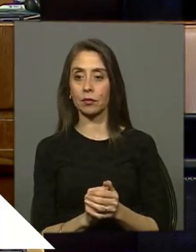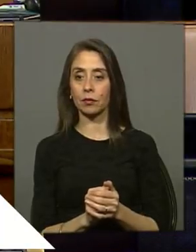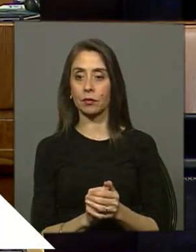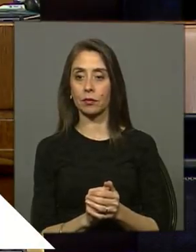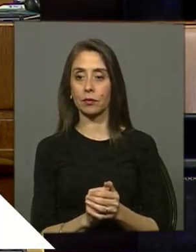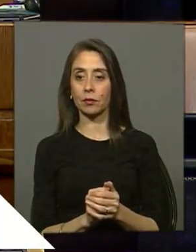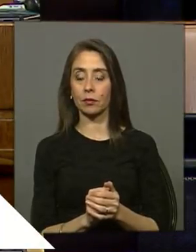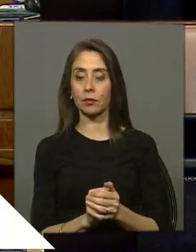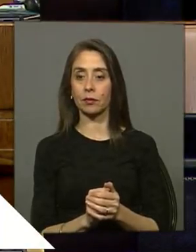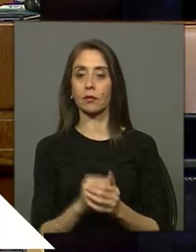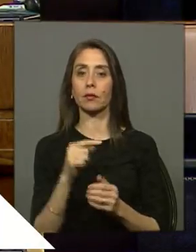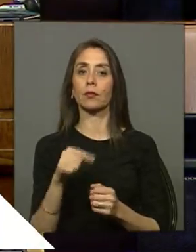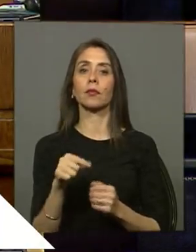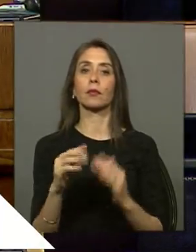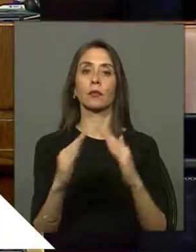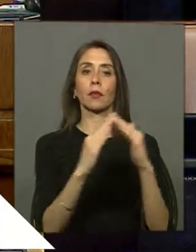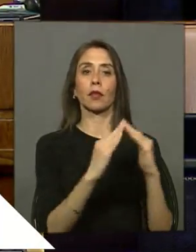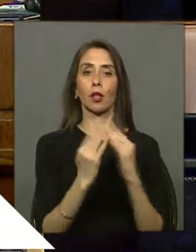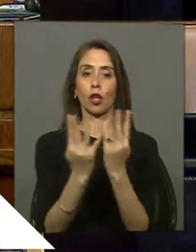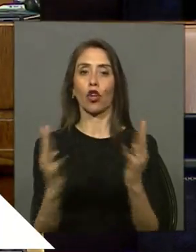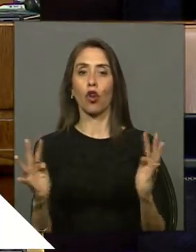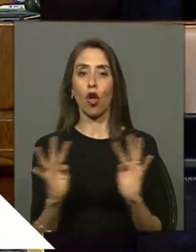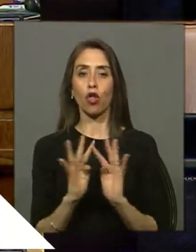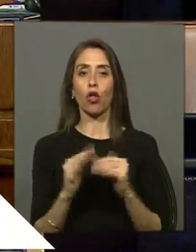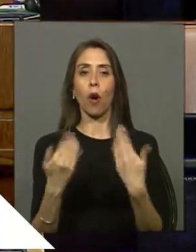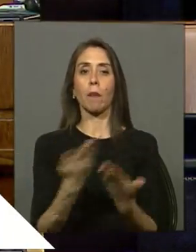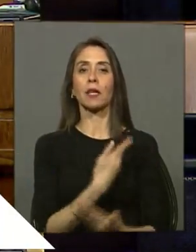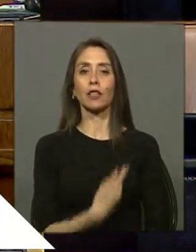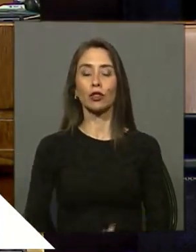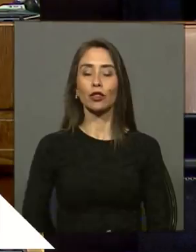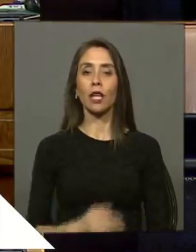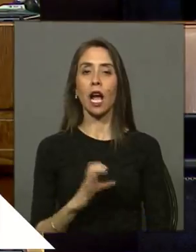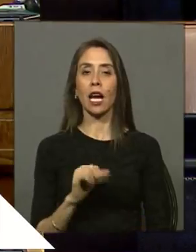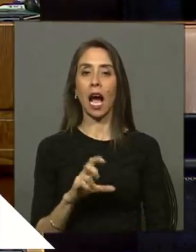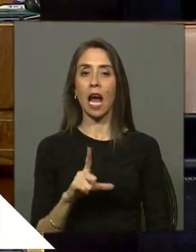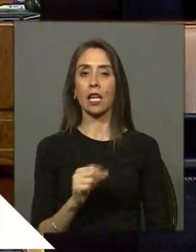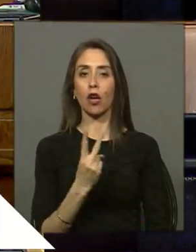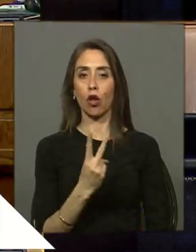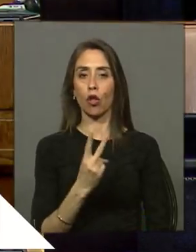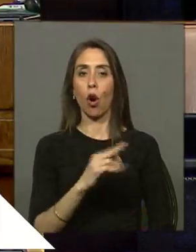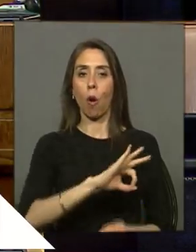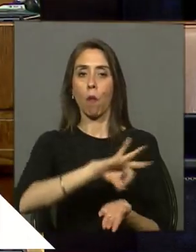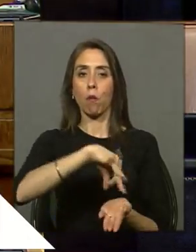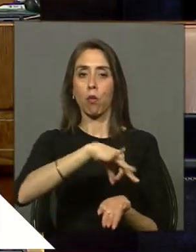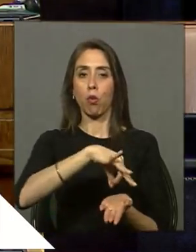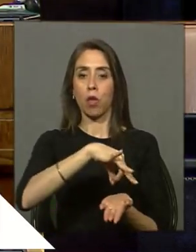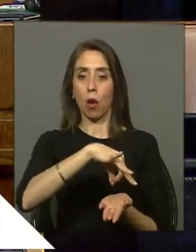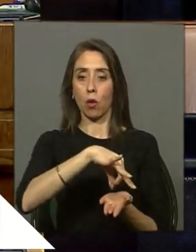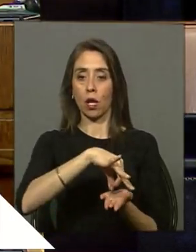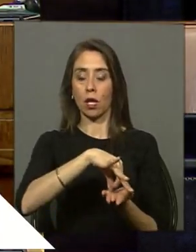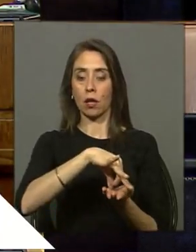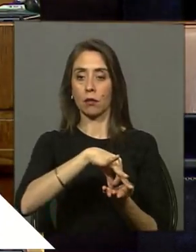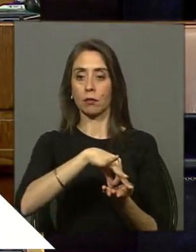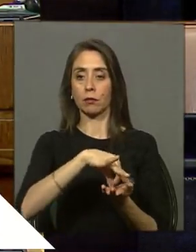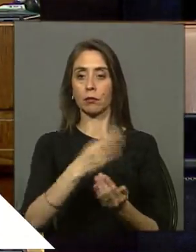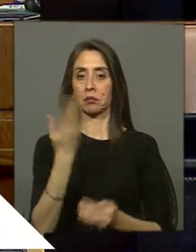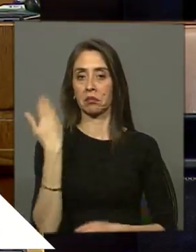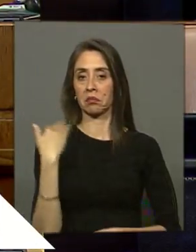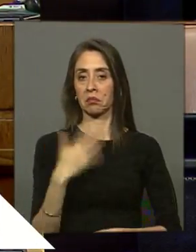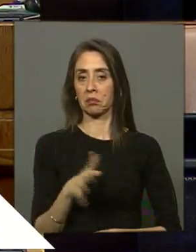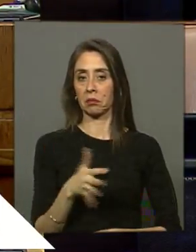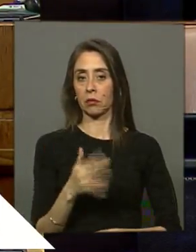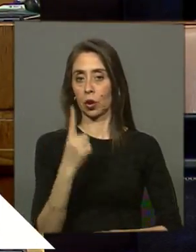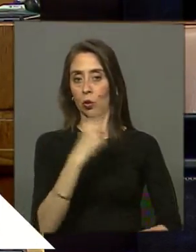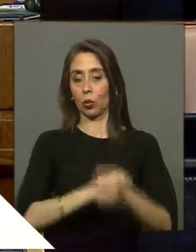al condominio social Canelo 2 de la comuna de Pudahuel que fue entregado hace aproximadamente